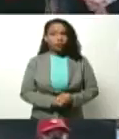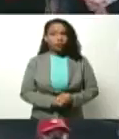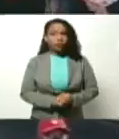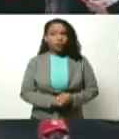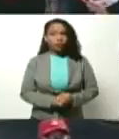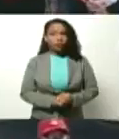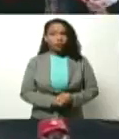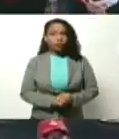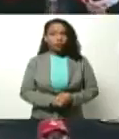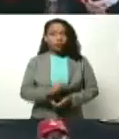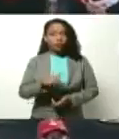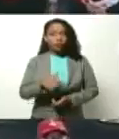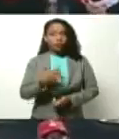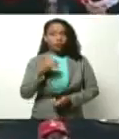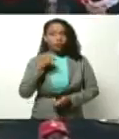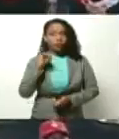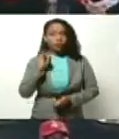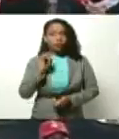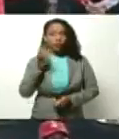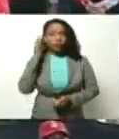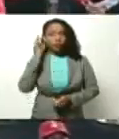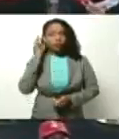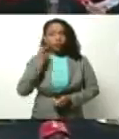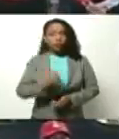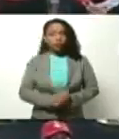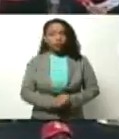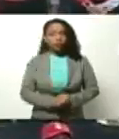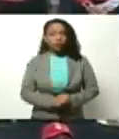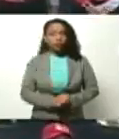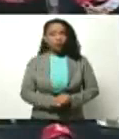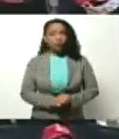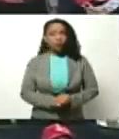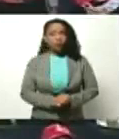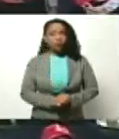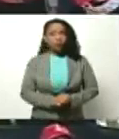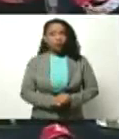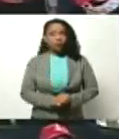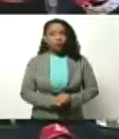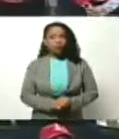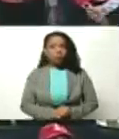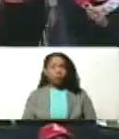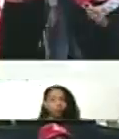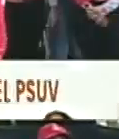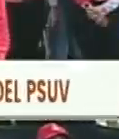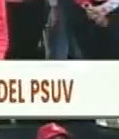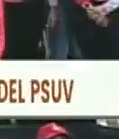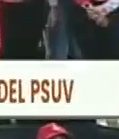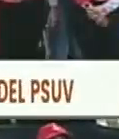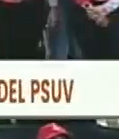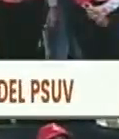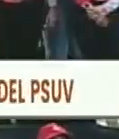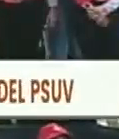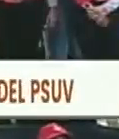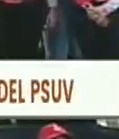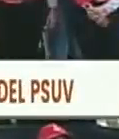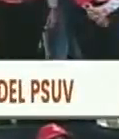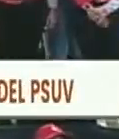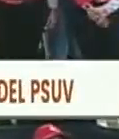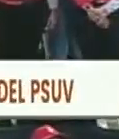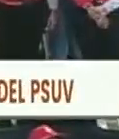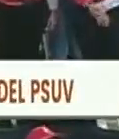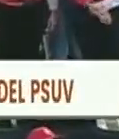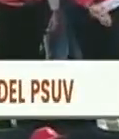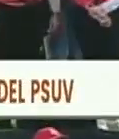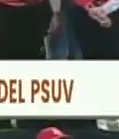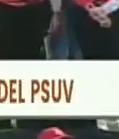y aquí esta vez la mujer gana la mujer la que no se